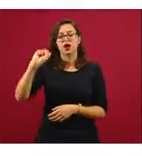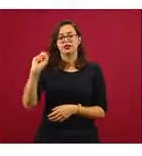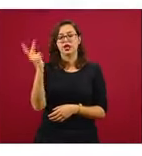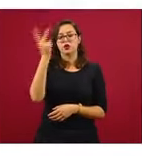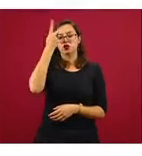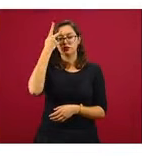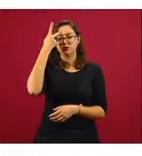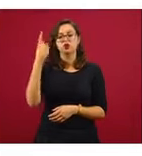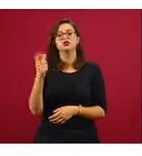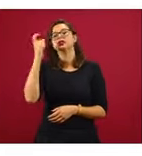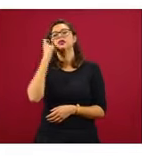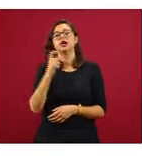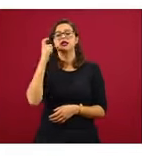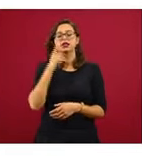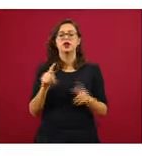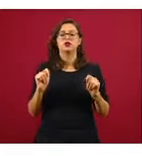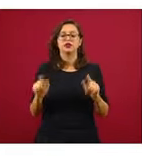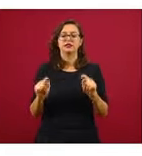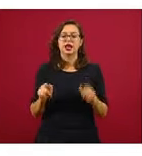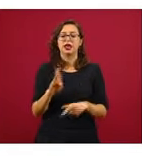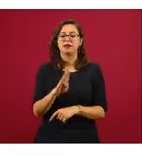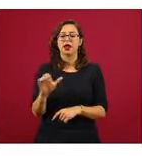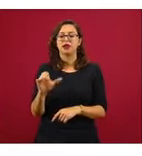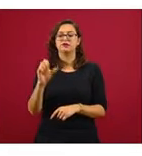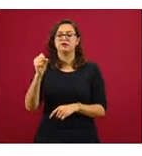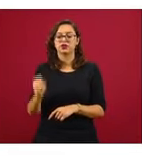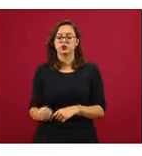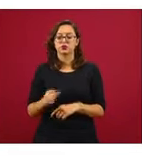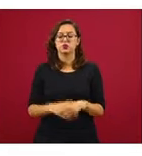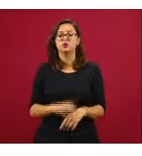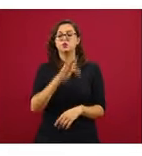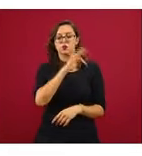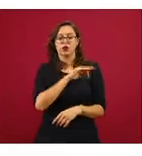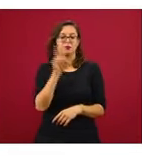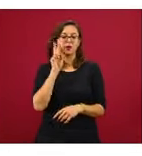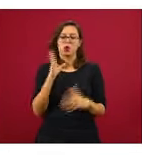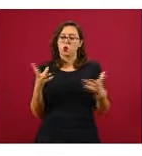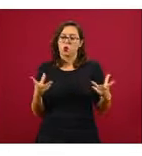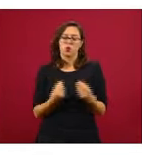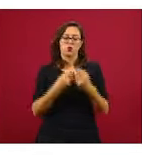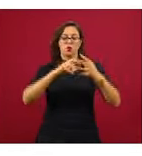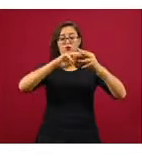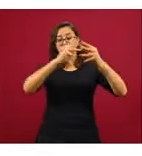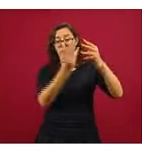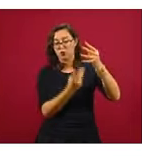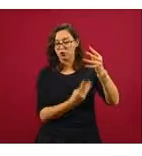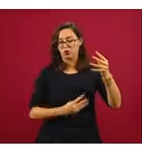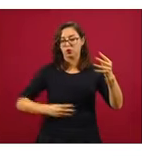Sur, Guerrero y Tlaxcala. Se ven ahí todas las líneas un poco